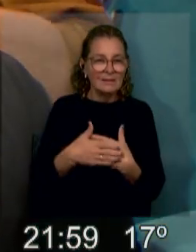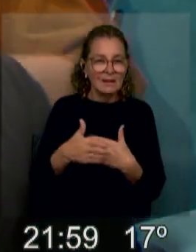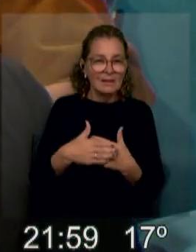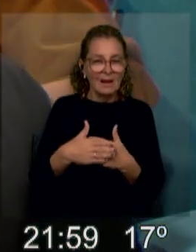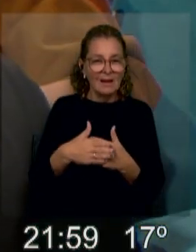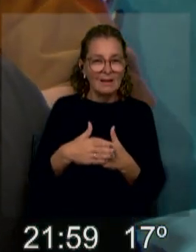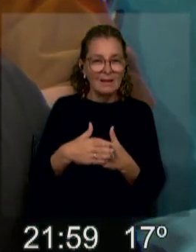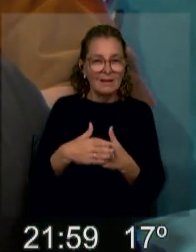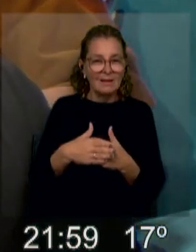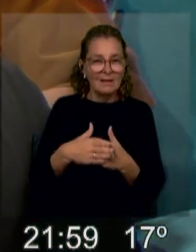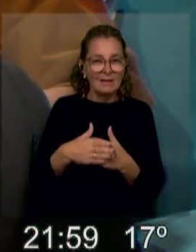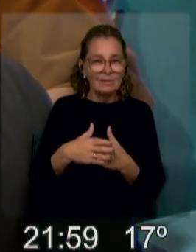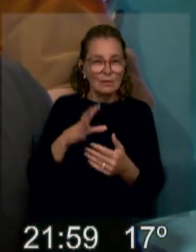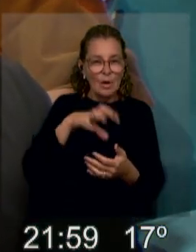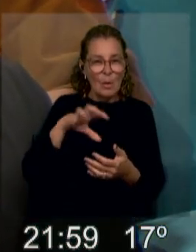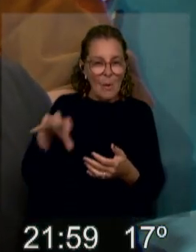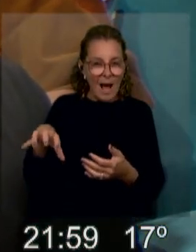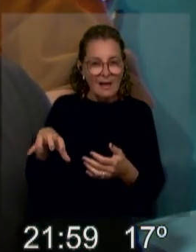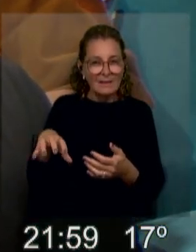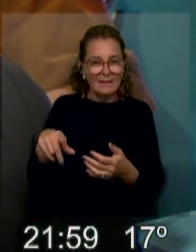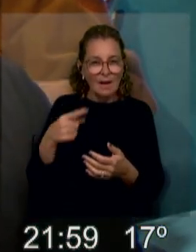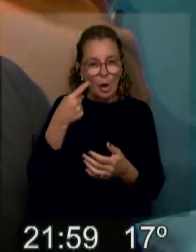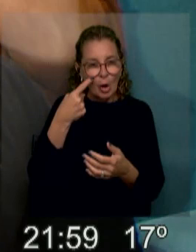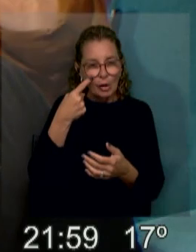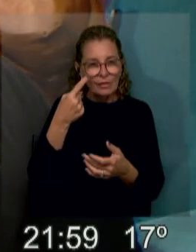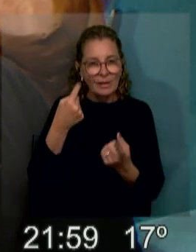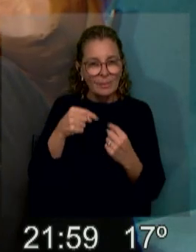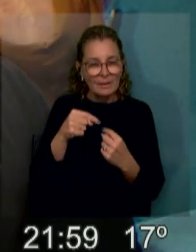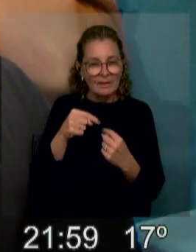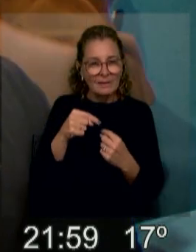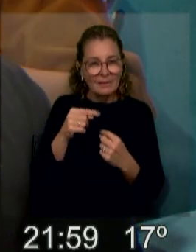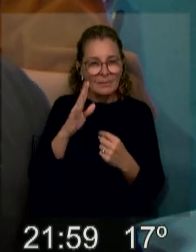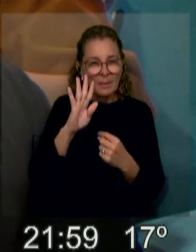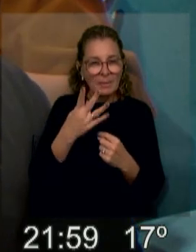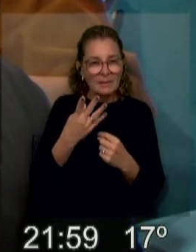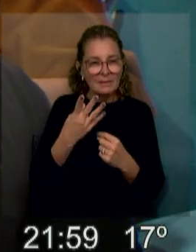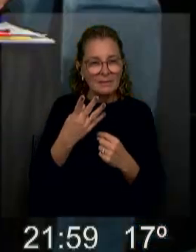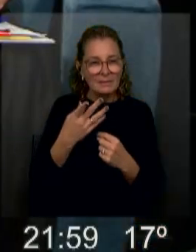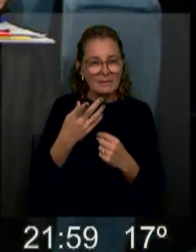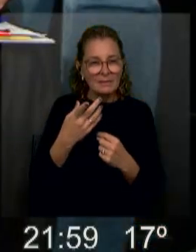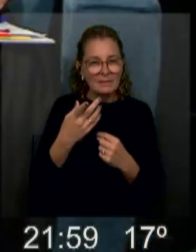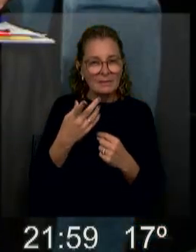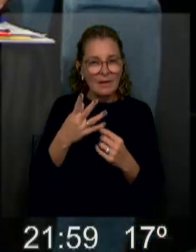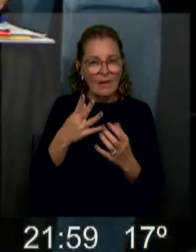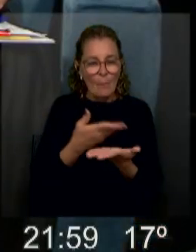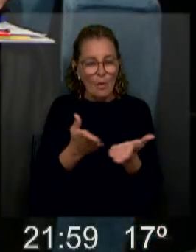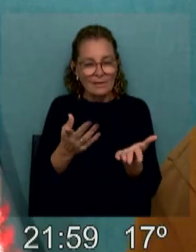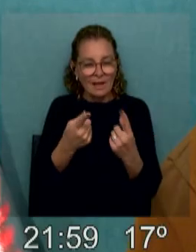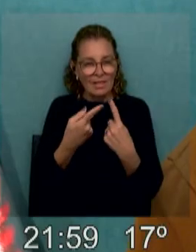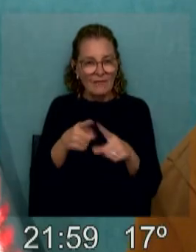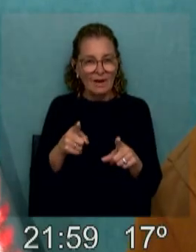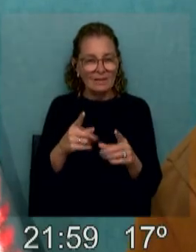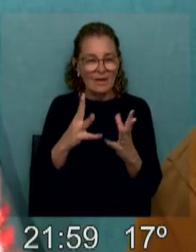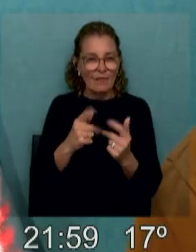raíz. Son lugares que se conocen, pero me parece que estuvieron mostrados de otra manera